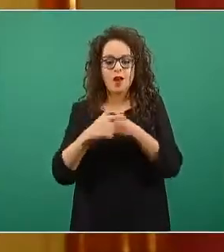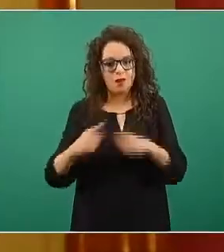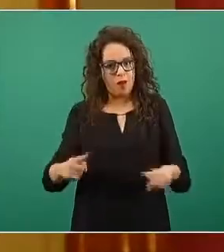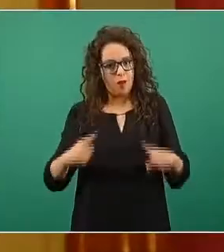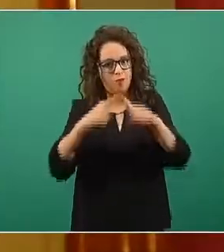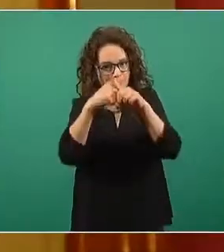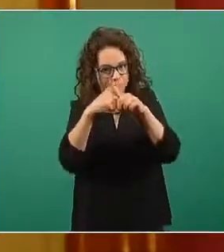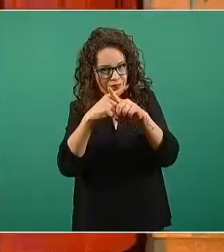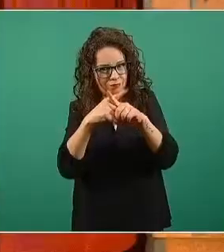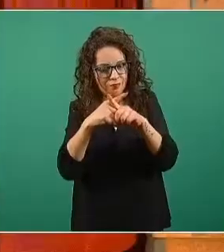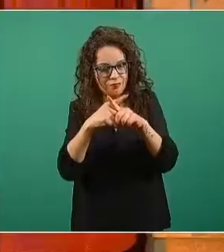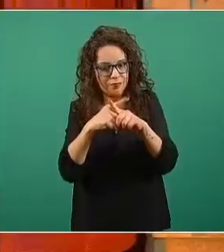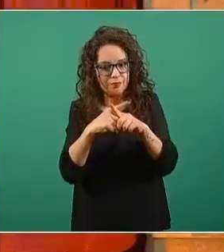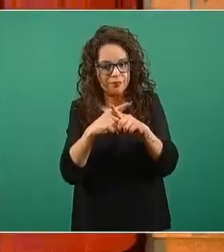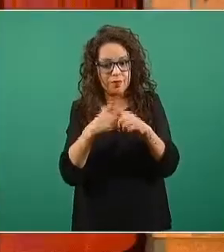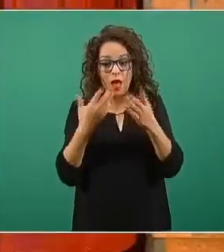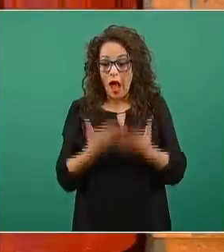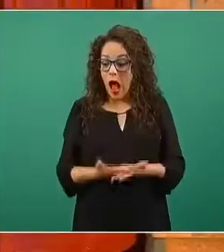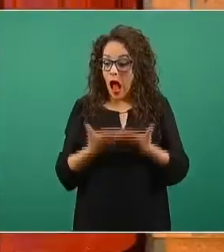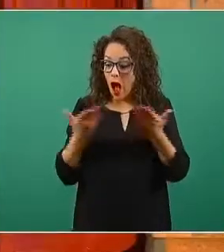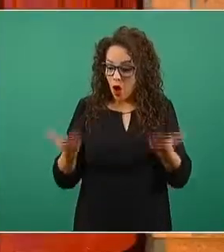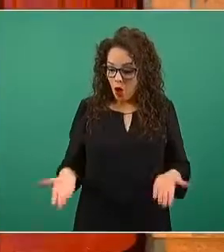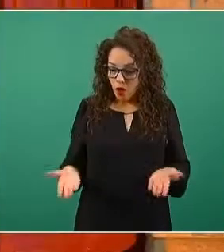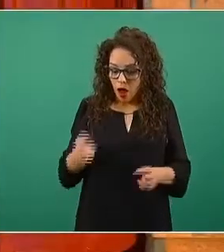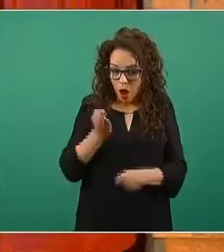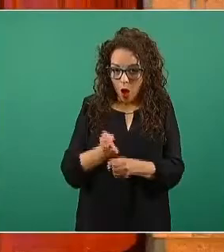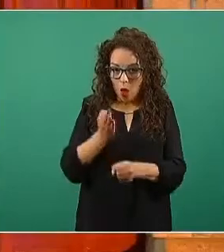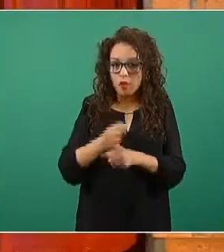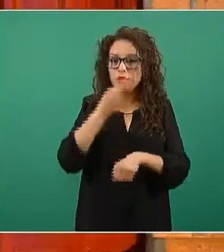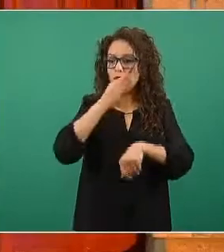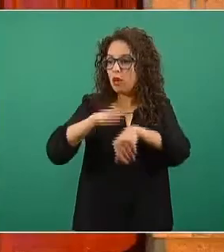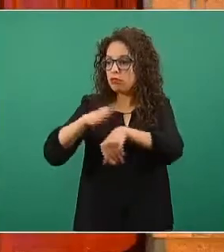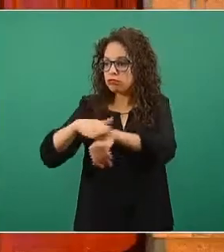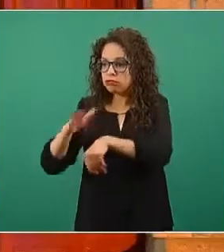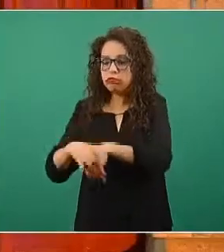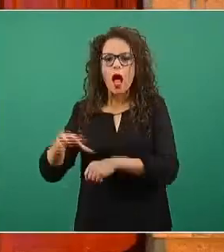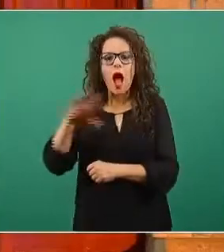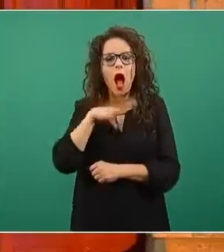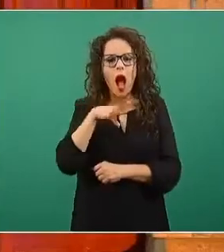eventos adversos a la fecha se han notificado